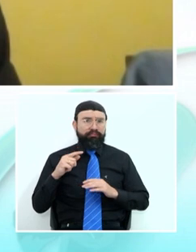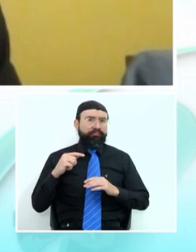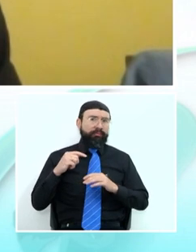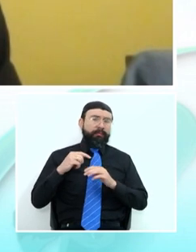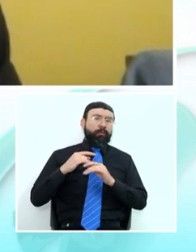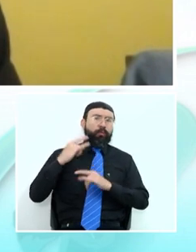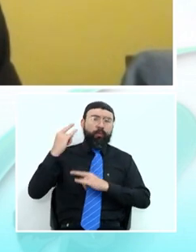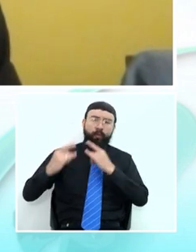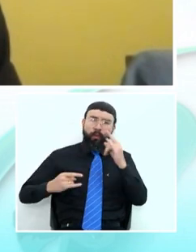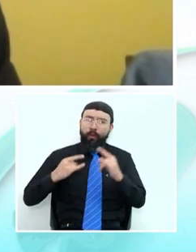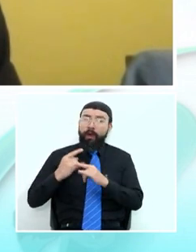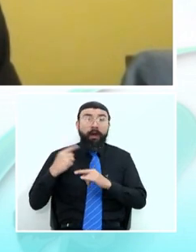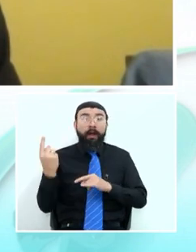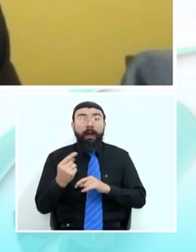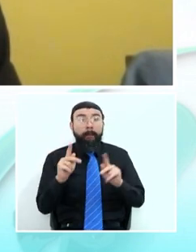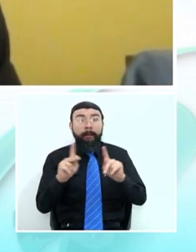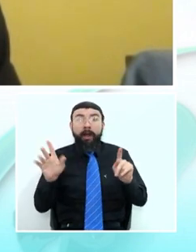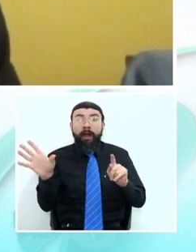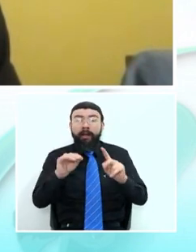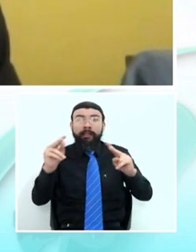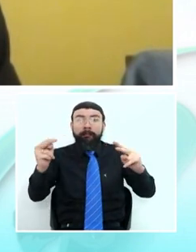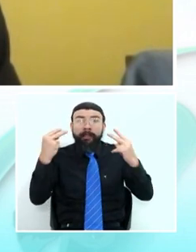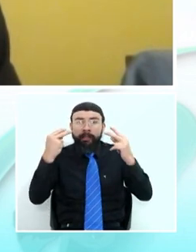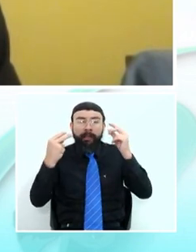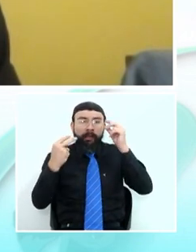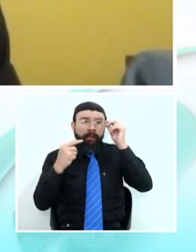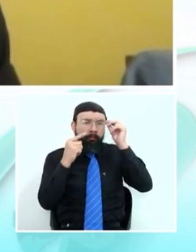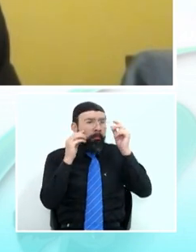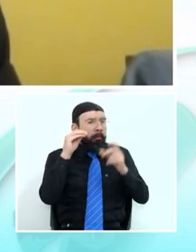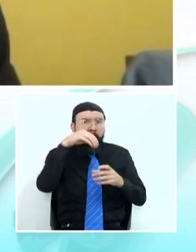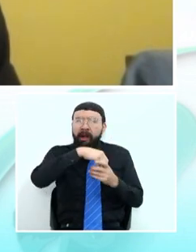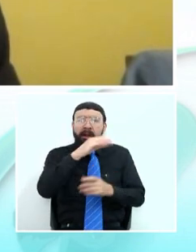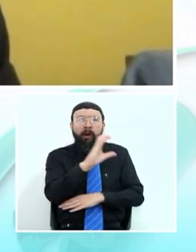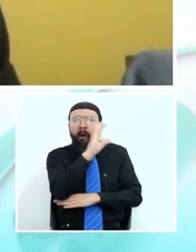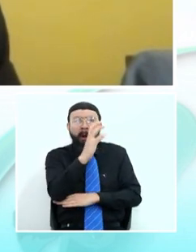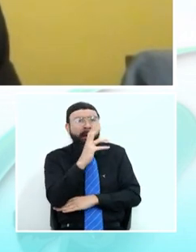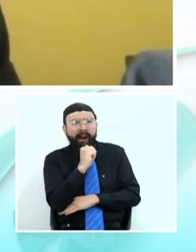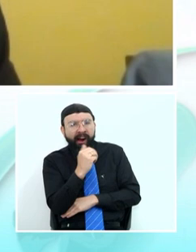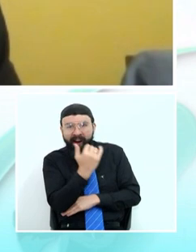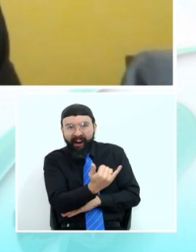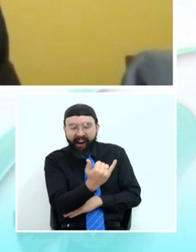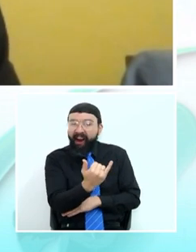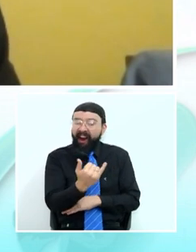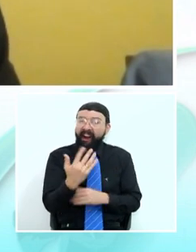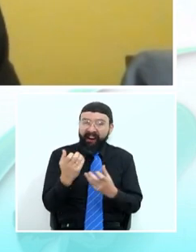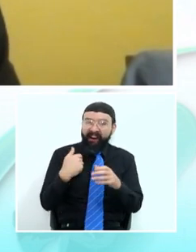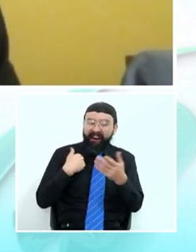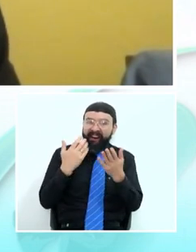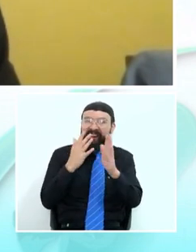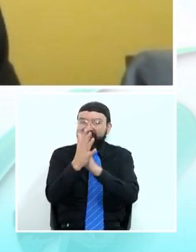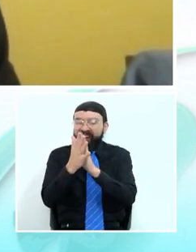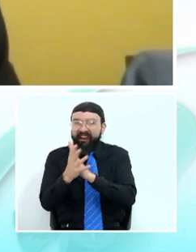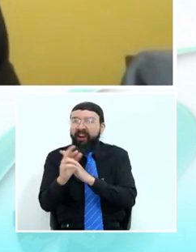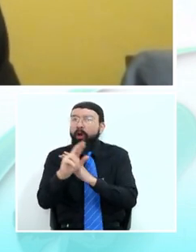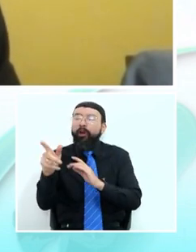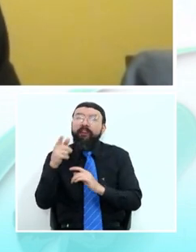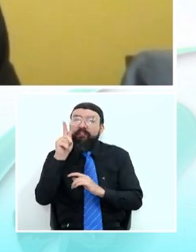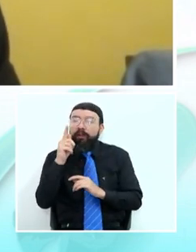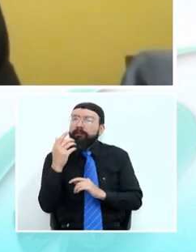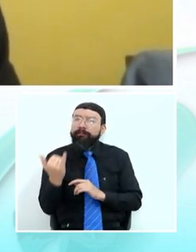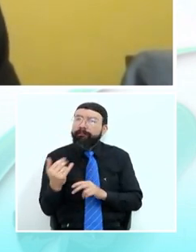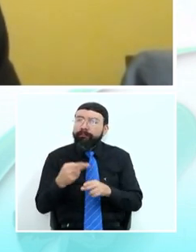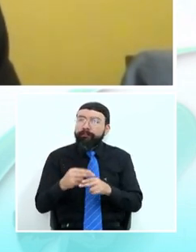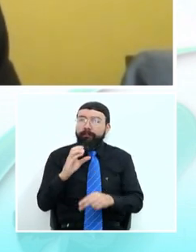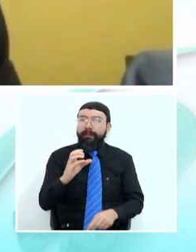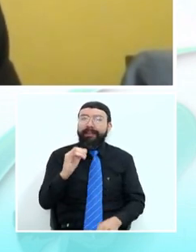para los televidentes que no están en Colombia, no están en el trópico. Quiero comentarles la otra fruta, que es la